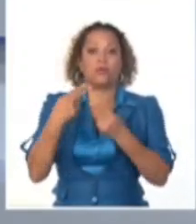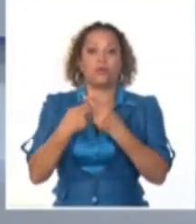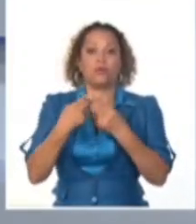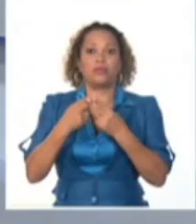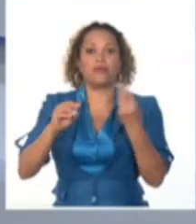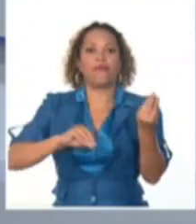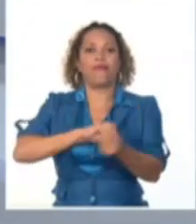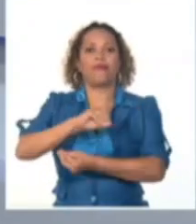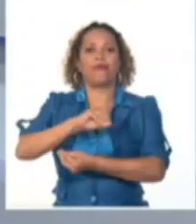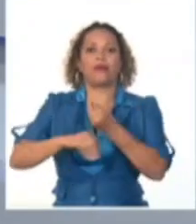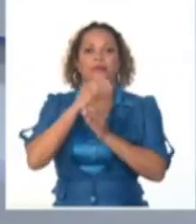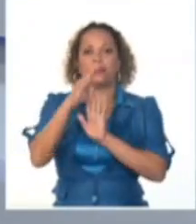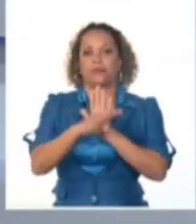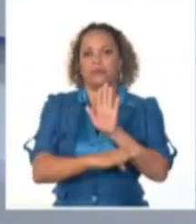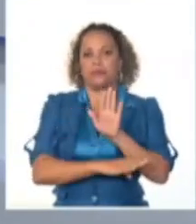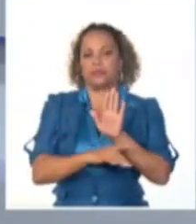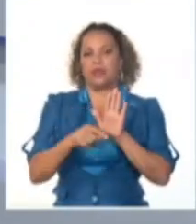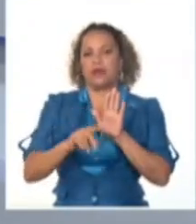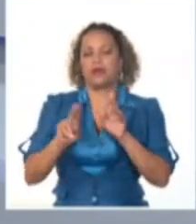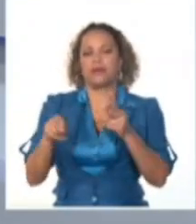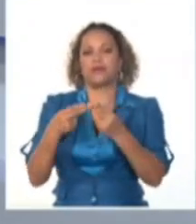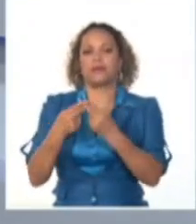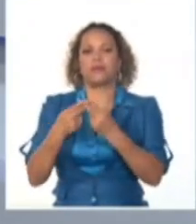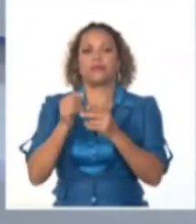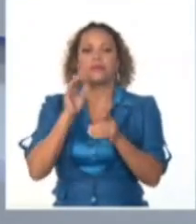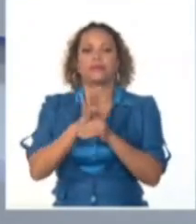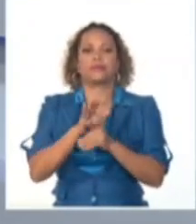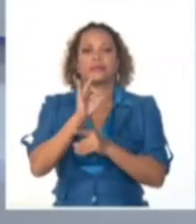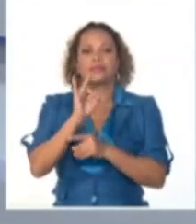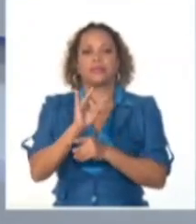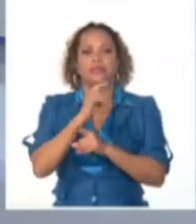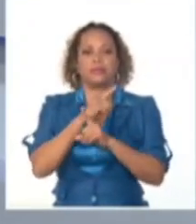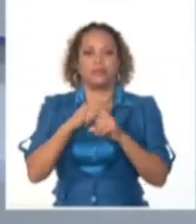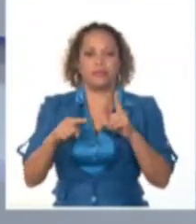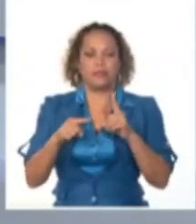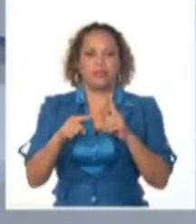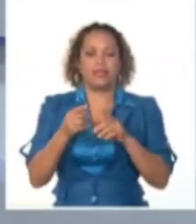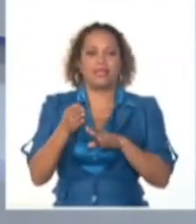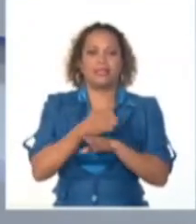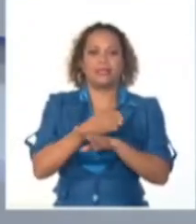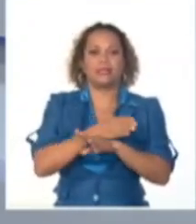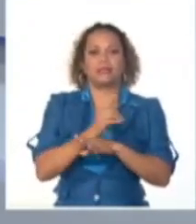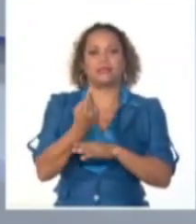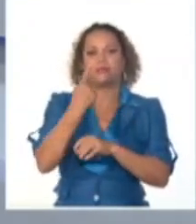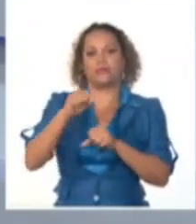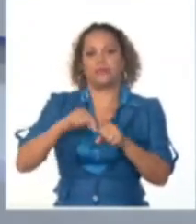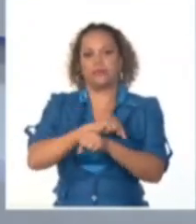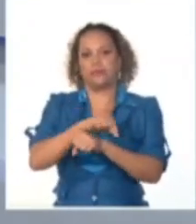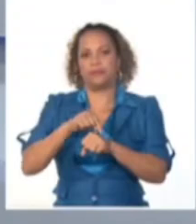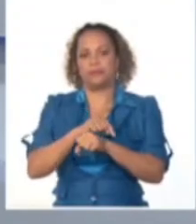en su programación y se jugará a partir de las 7:30, o sea, se atrasa una hora.